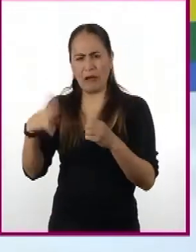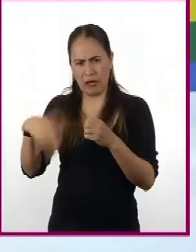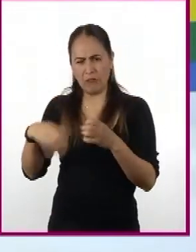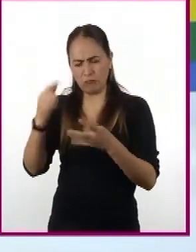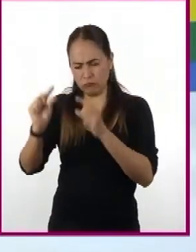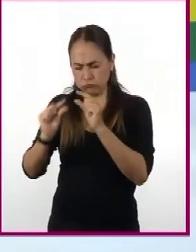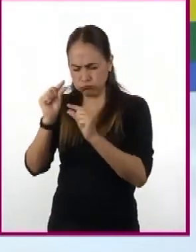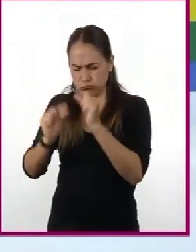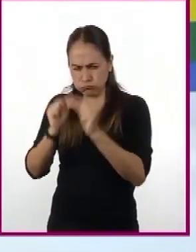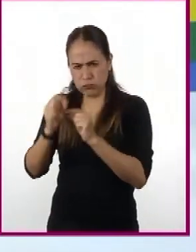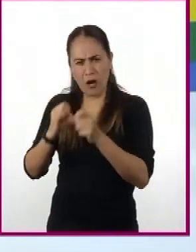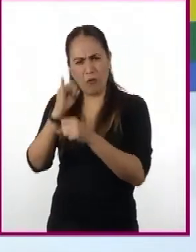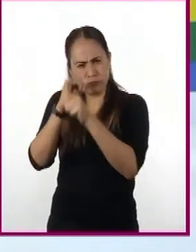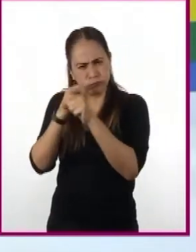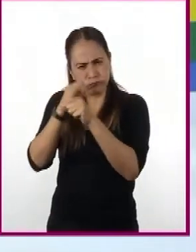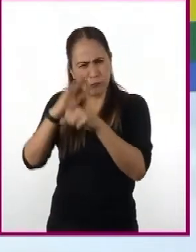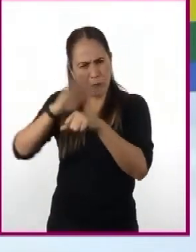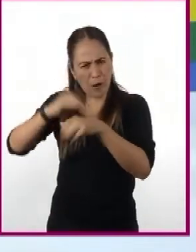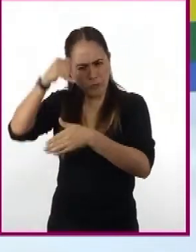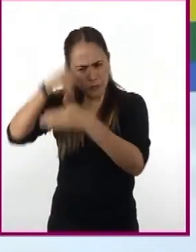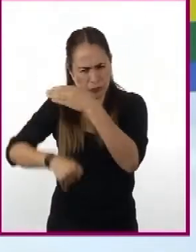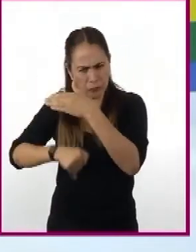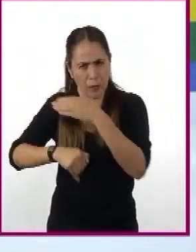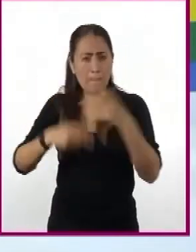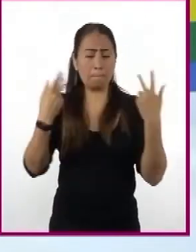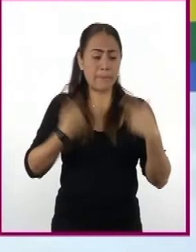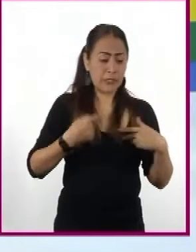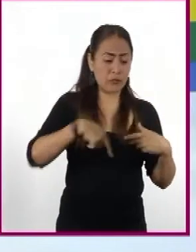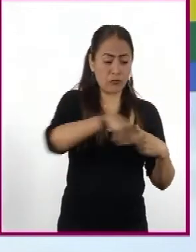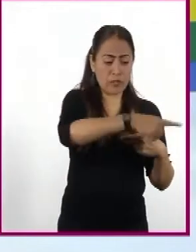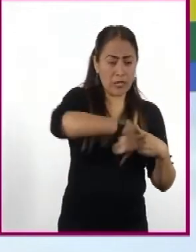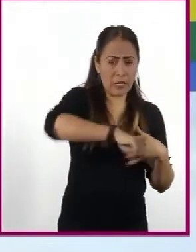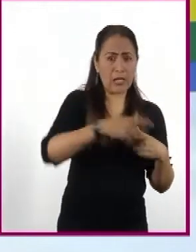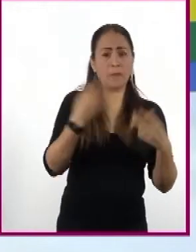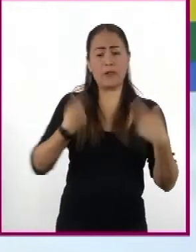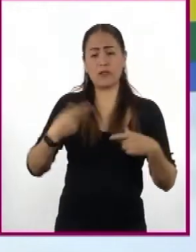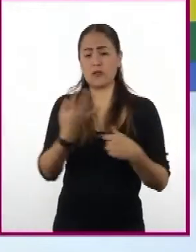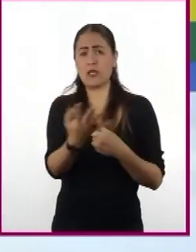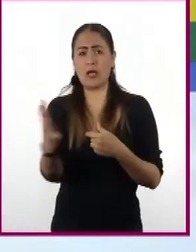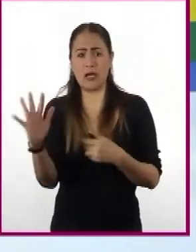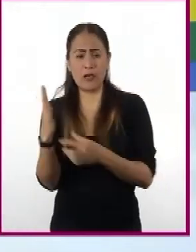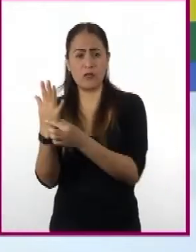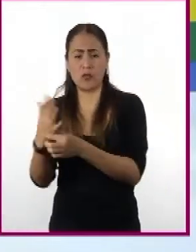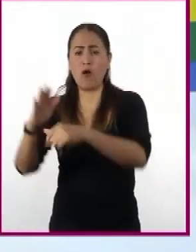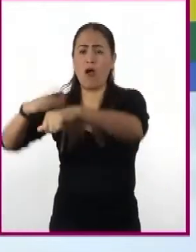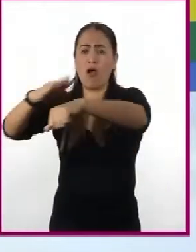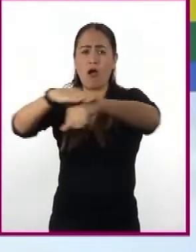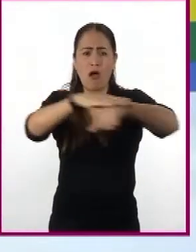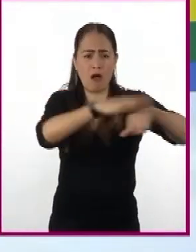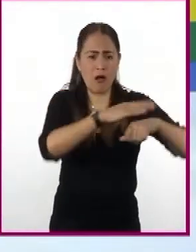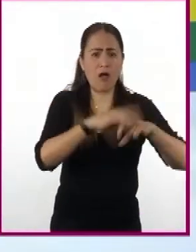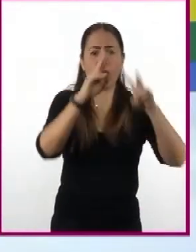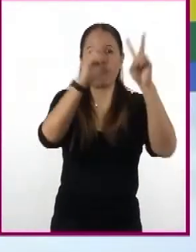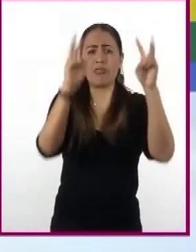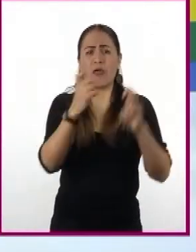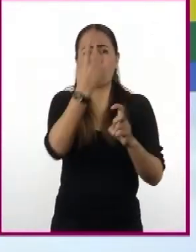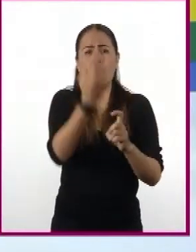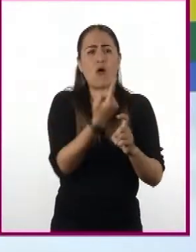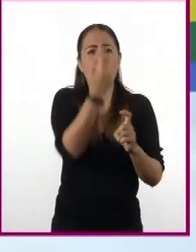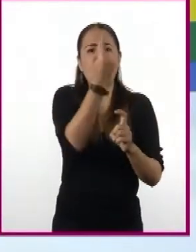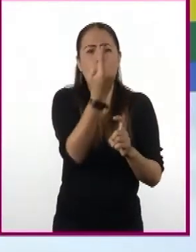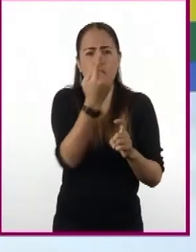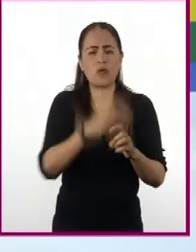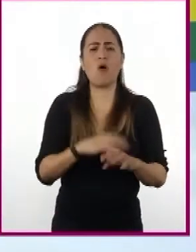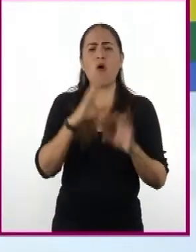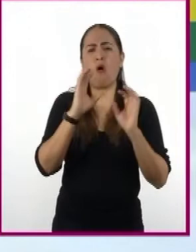representativo. El compilador, en cambio, hace una convocatoria a autores para que escriban sobre un tema en particular, o bien escoge